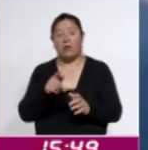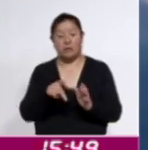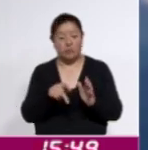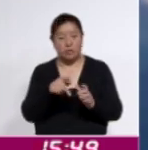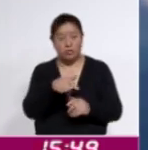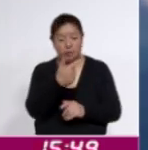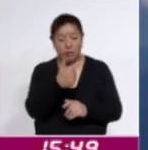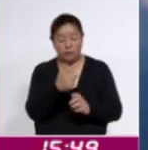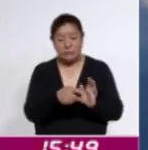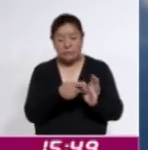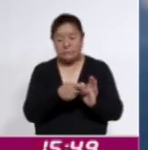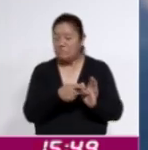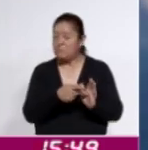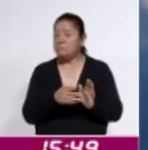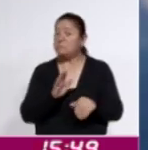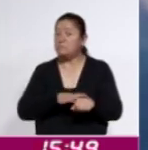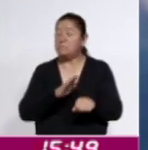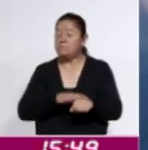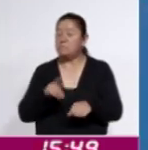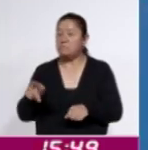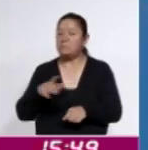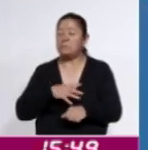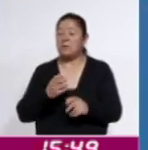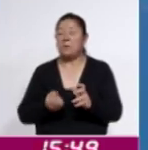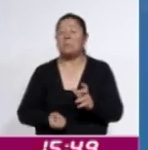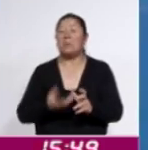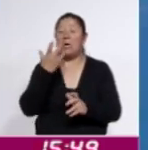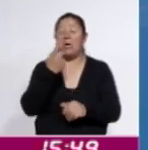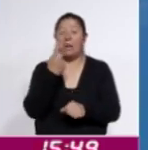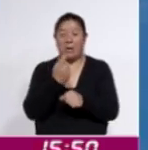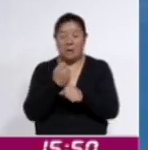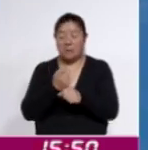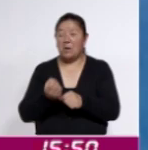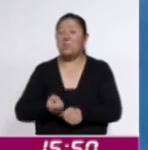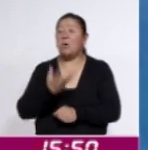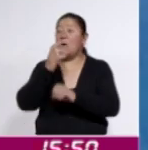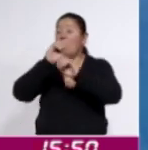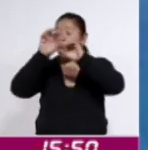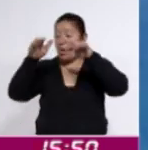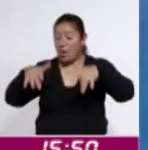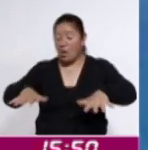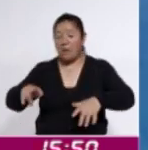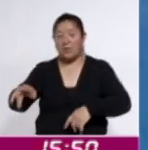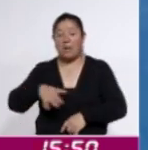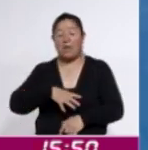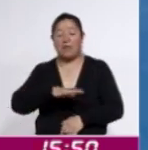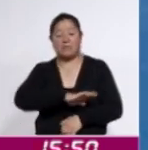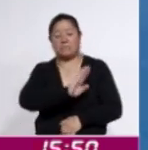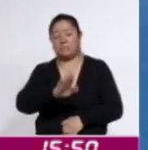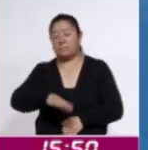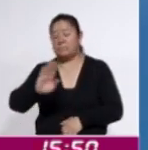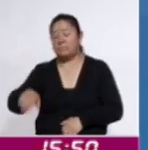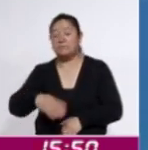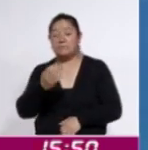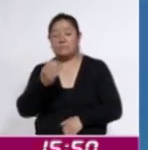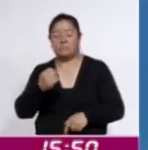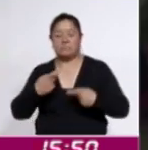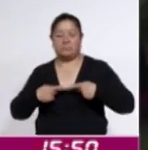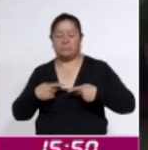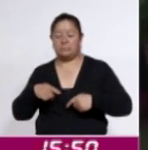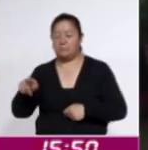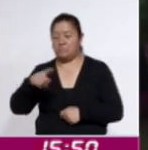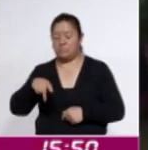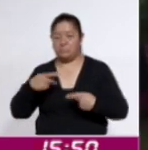la muerte de 9 personas tras su primera erupción la madrugada del martes. Los funcionarios del puesto de vigilancia del